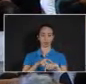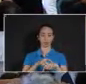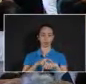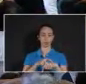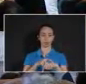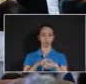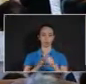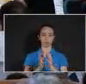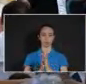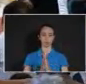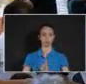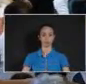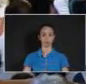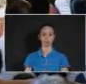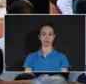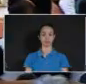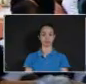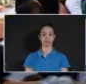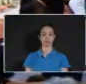Amén.